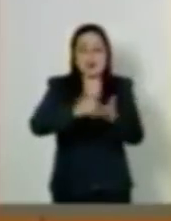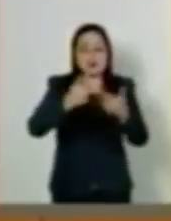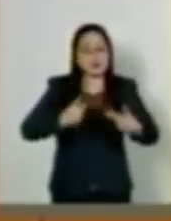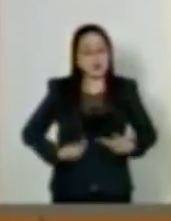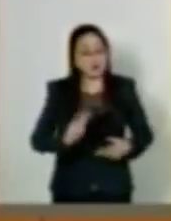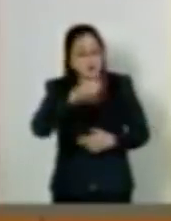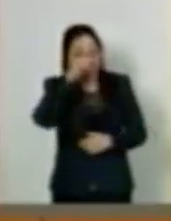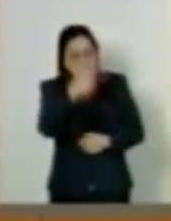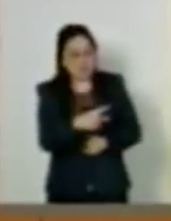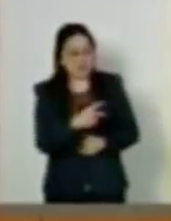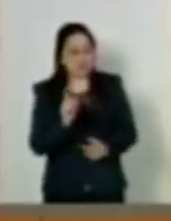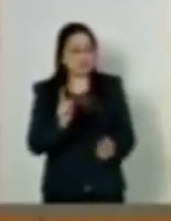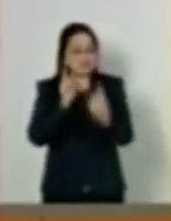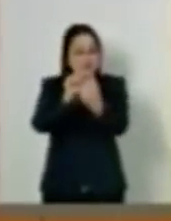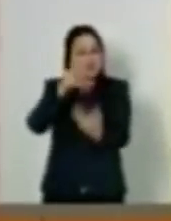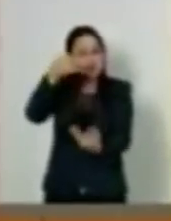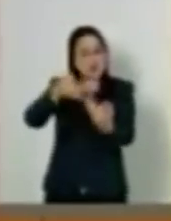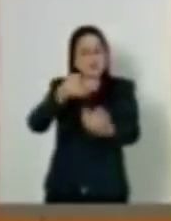en México,